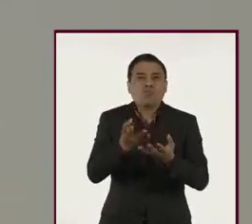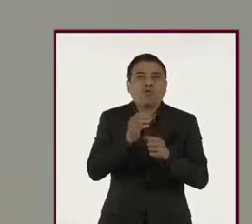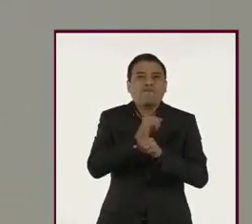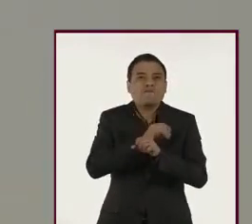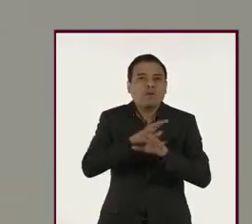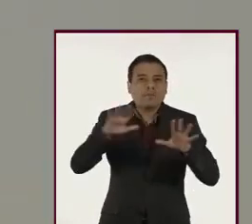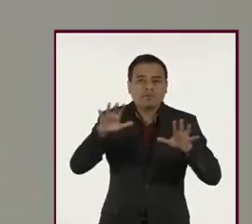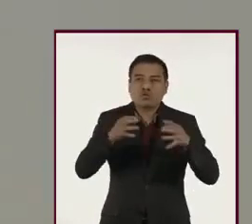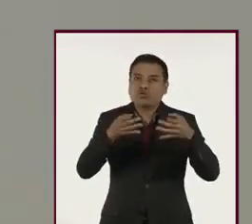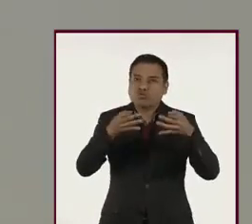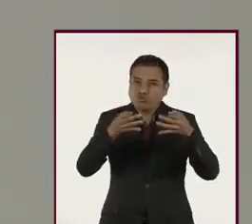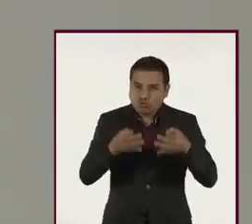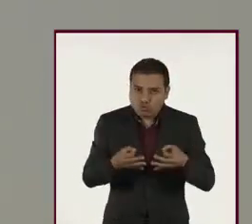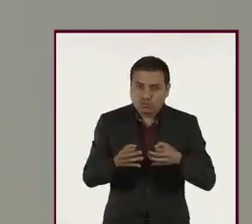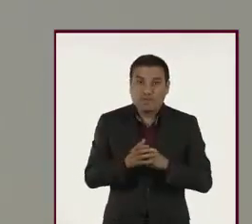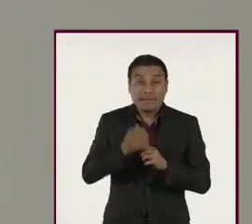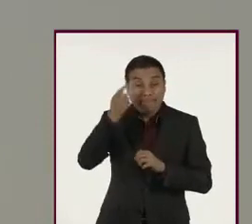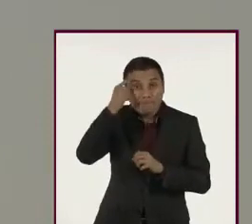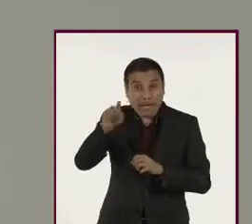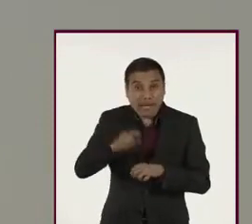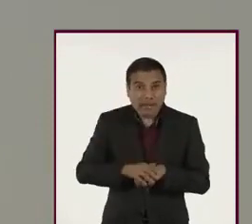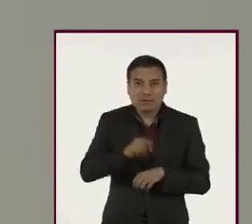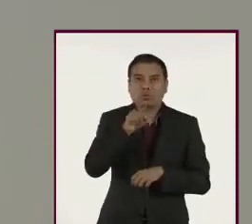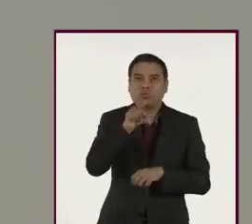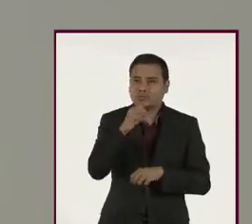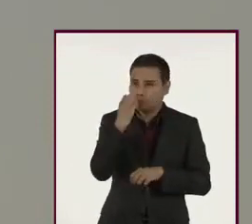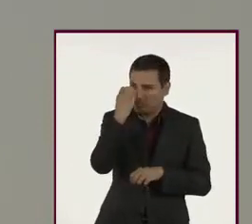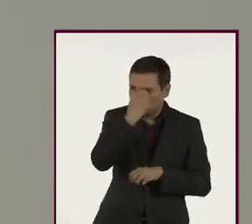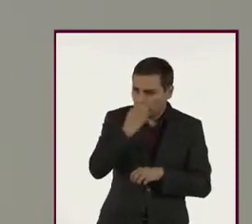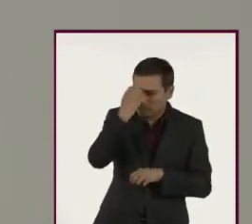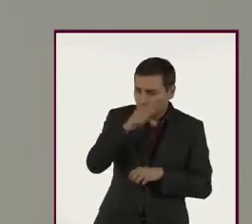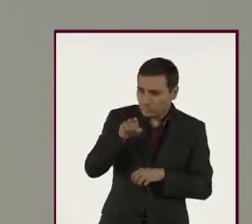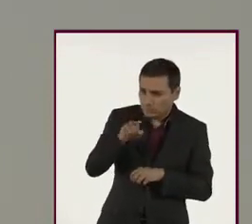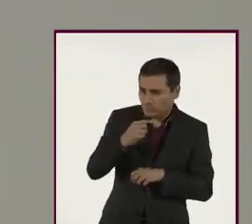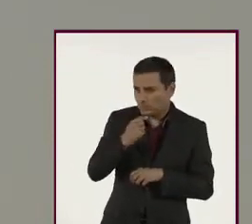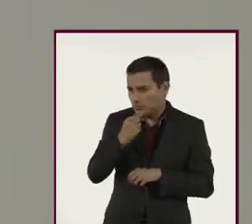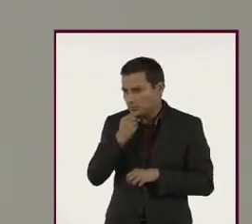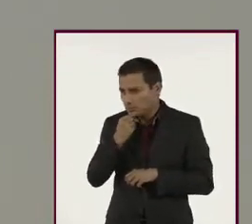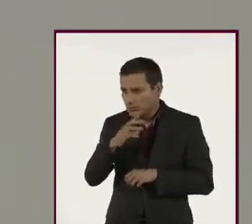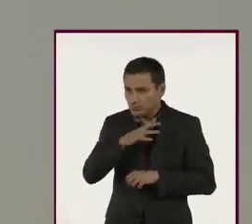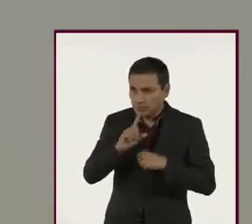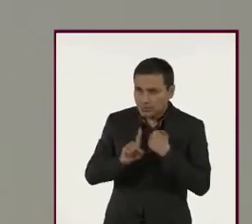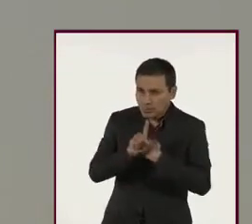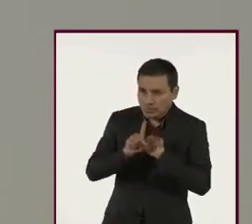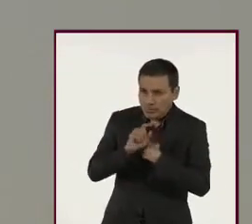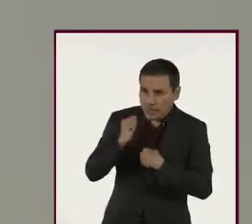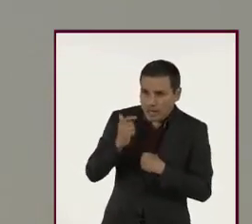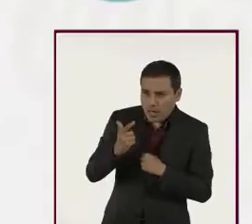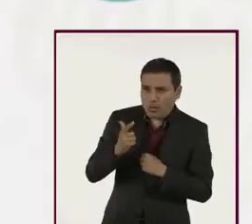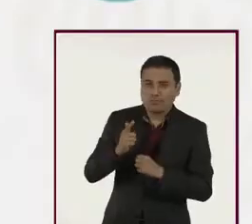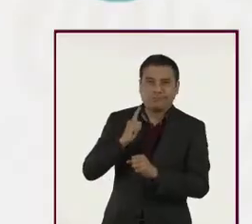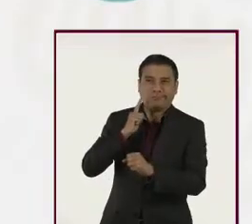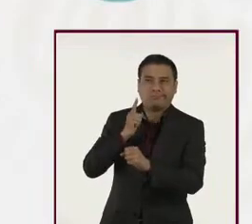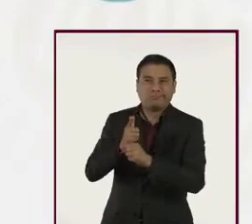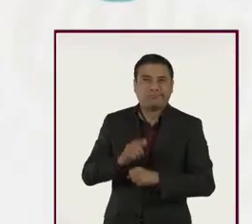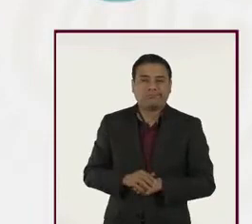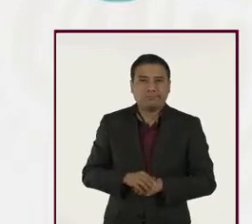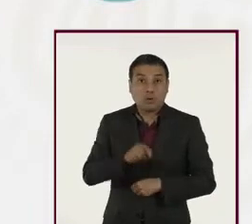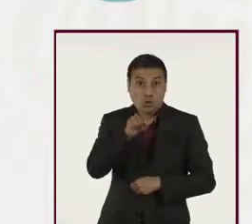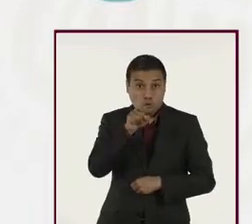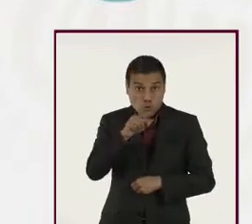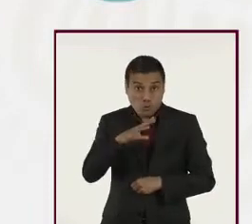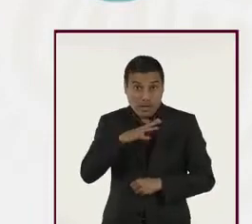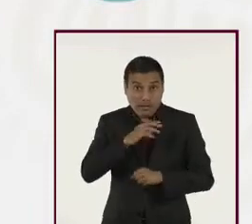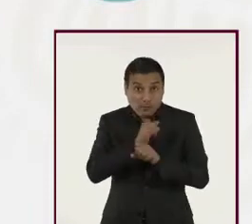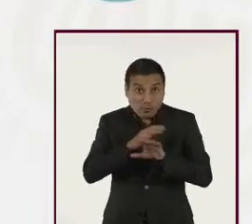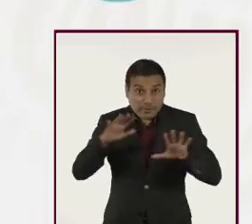sospechar si es que algún niño o adolescente está presentando alguna conducta alimentaria de riesgo. Porque tener información y prevenirlo es